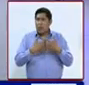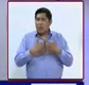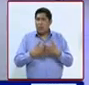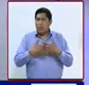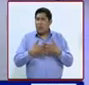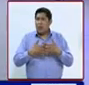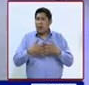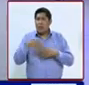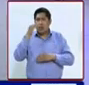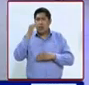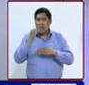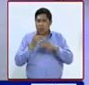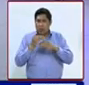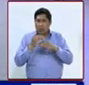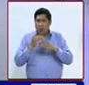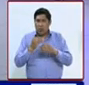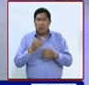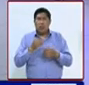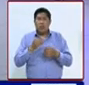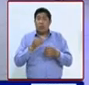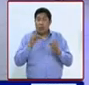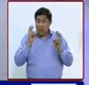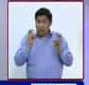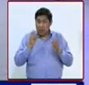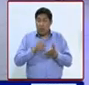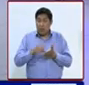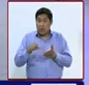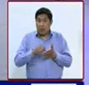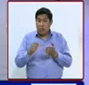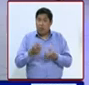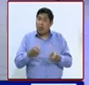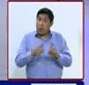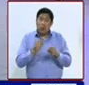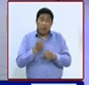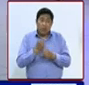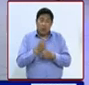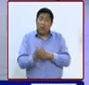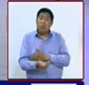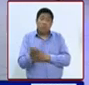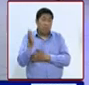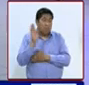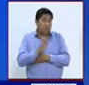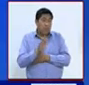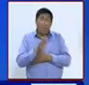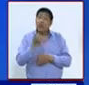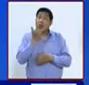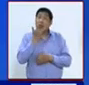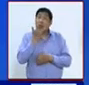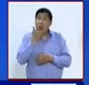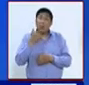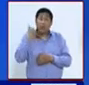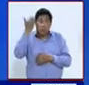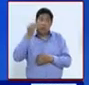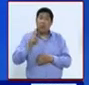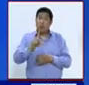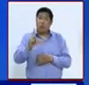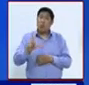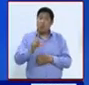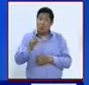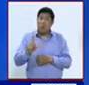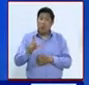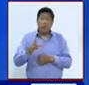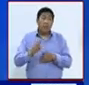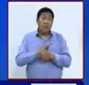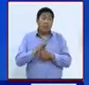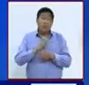se les ha reducido los gastos económicos sí. cuando la gente se quedaba en sus hogares. Exacto. Veamos qué pasa con esta nueva disposición que ha emitido